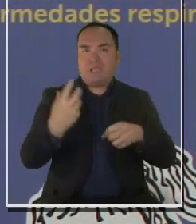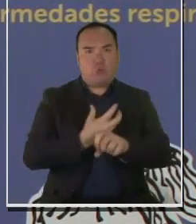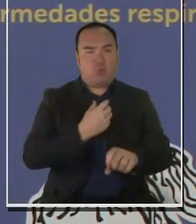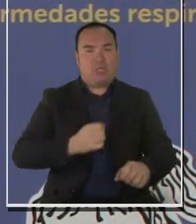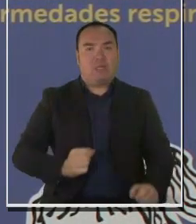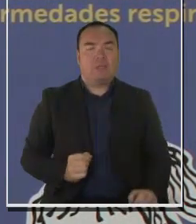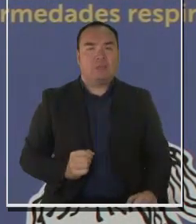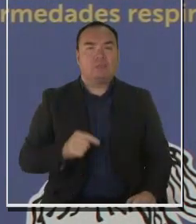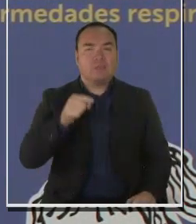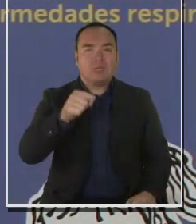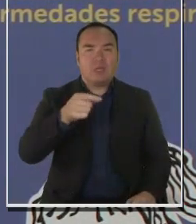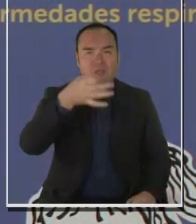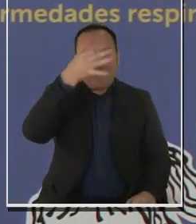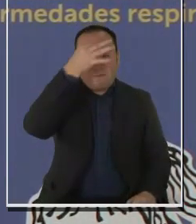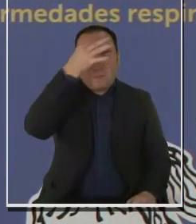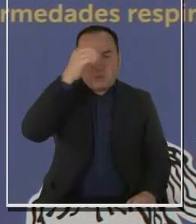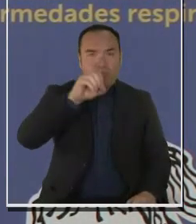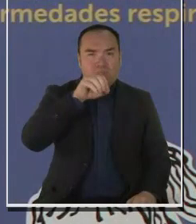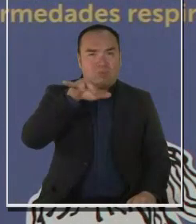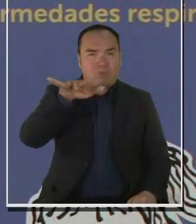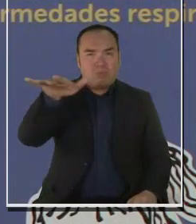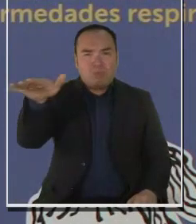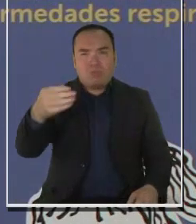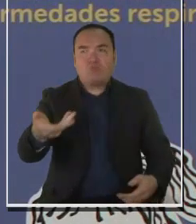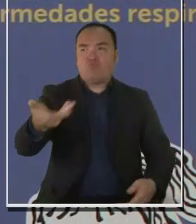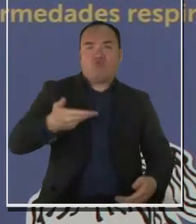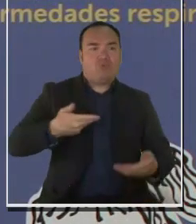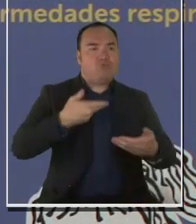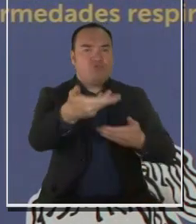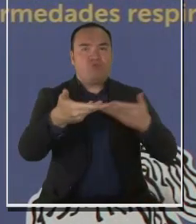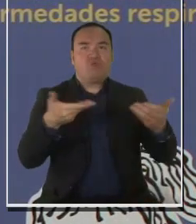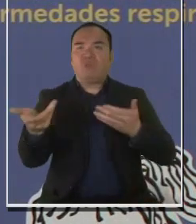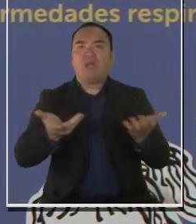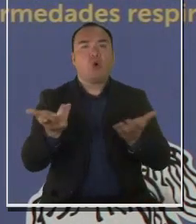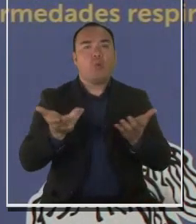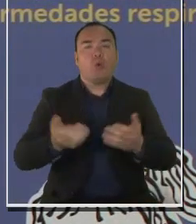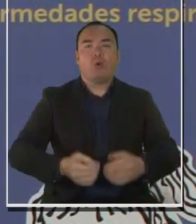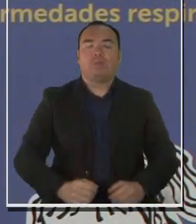se transmite el virus respiratorio sincicial?